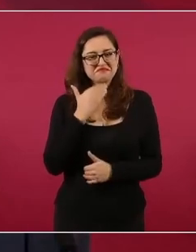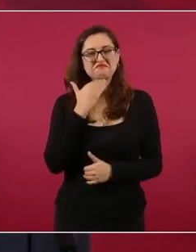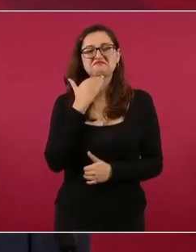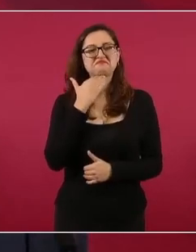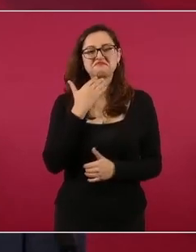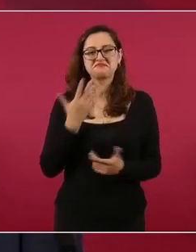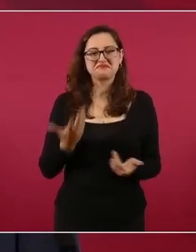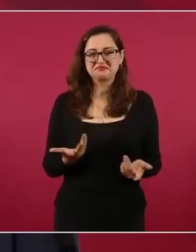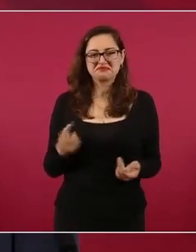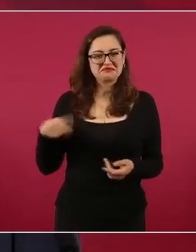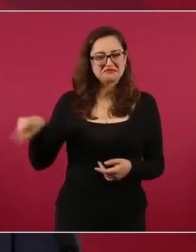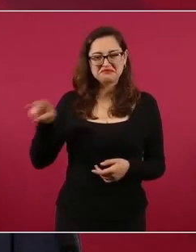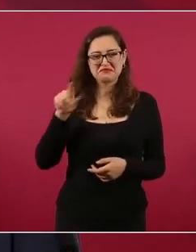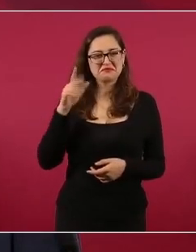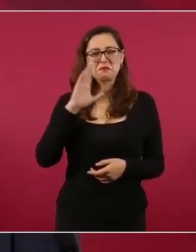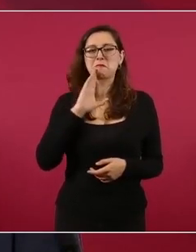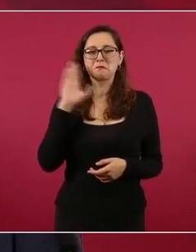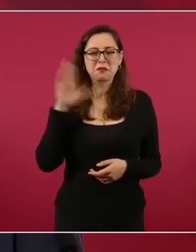de desprestigio,